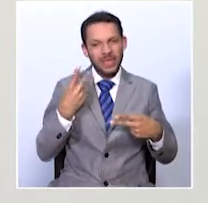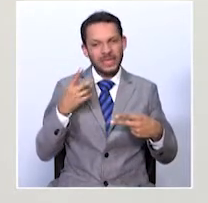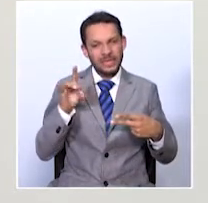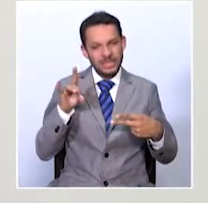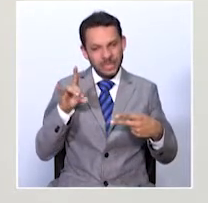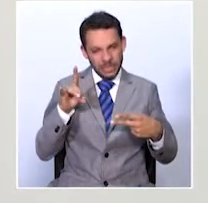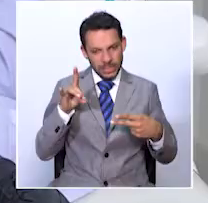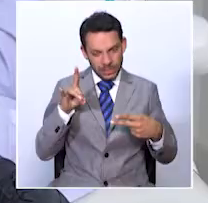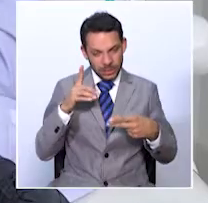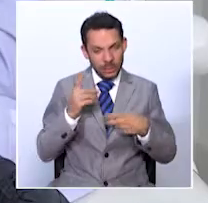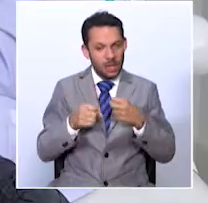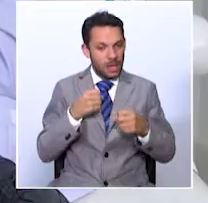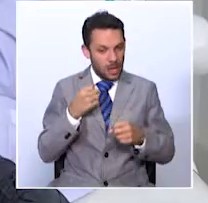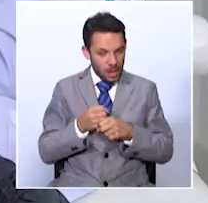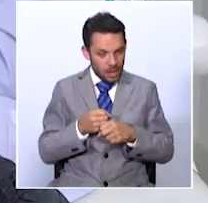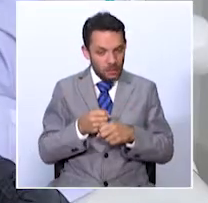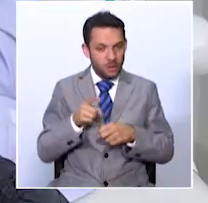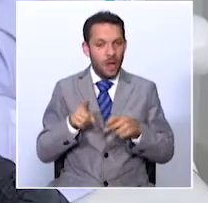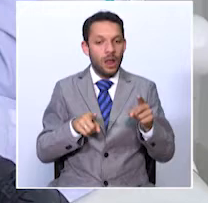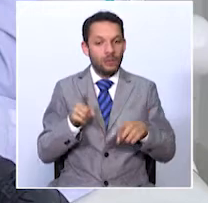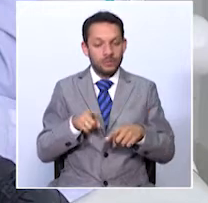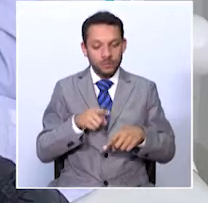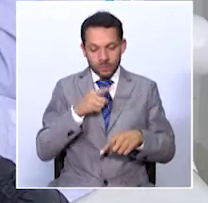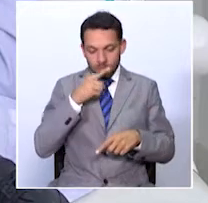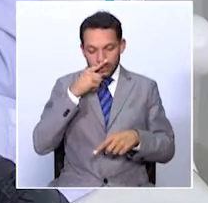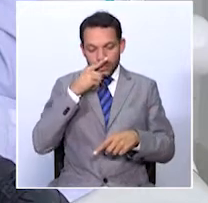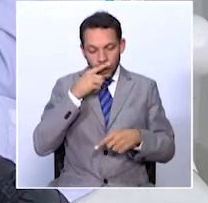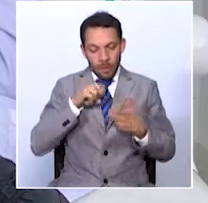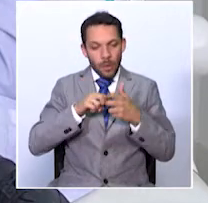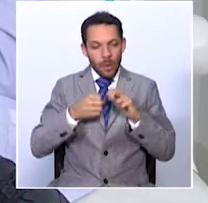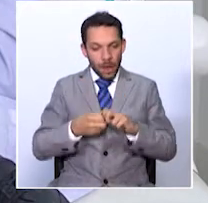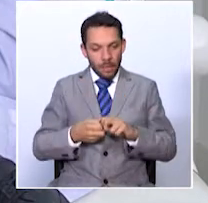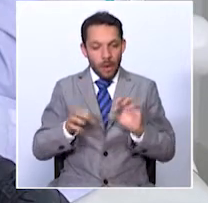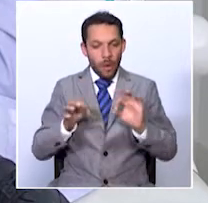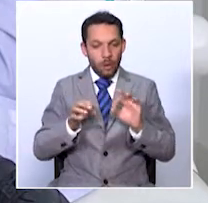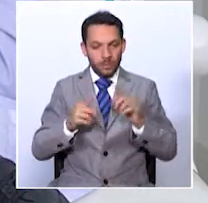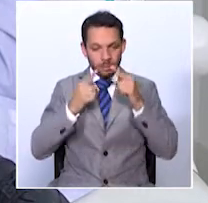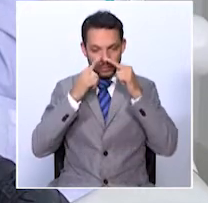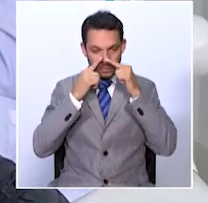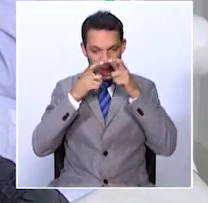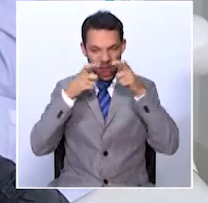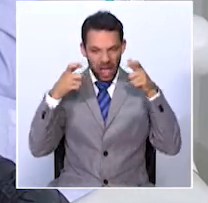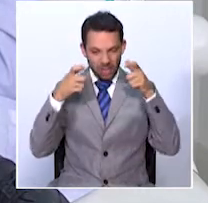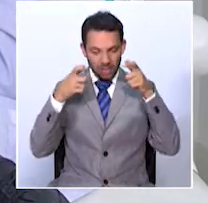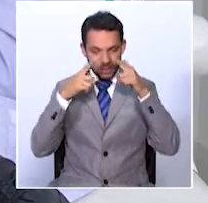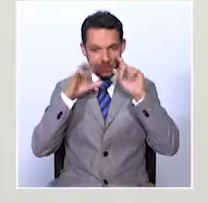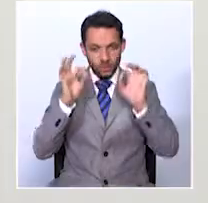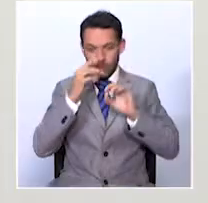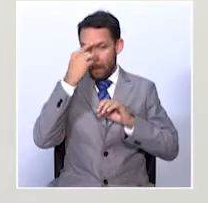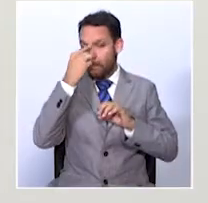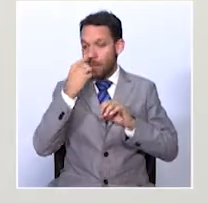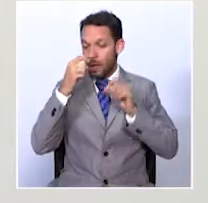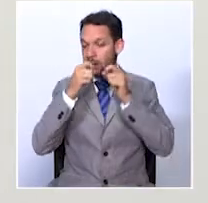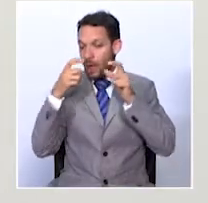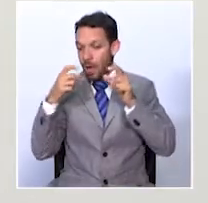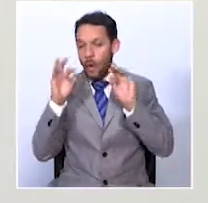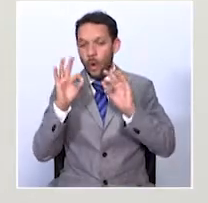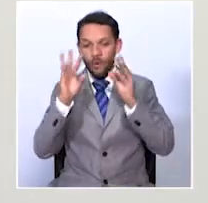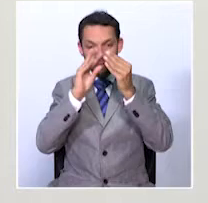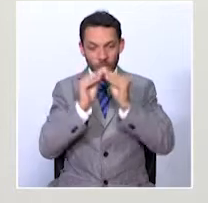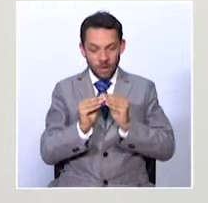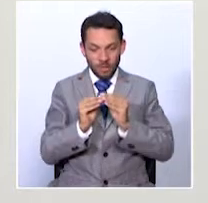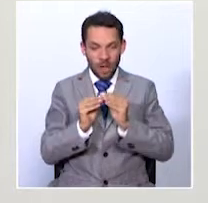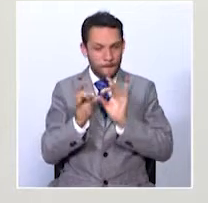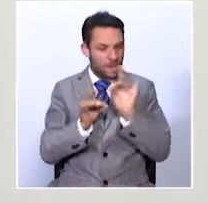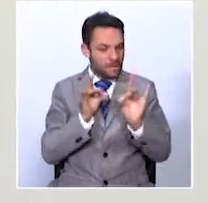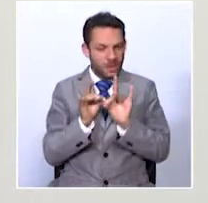jóvenes que porque respiran mal, que porque la naricita está fea, porque el tamaño está grande, porque la forma no es adecuada,